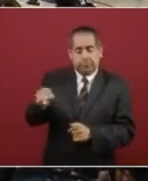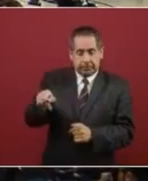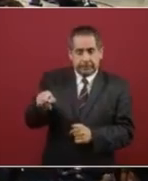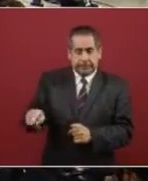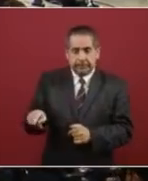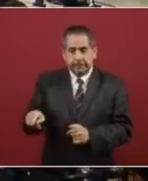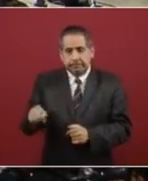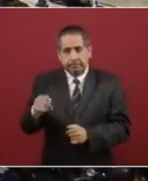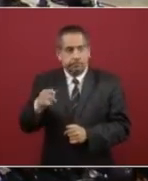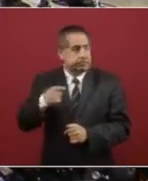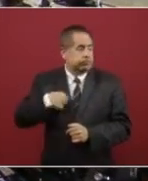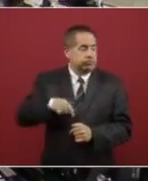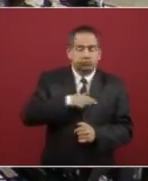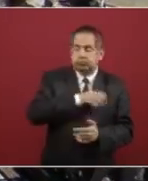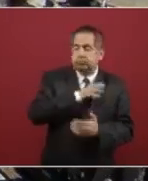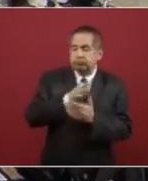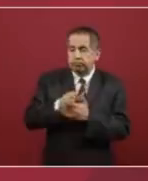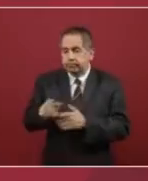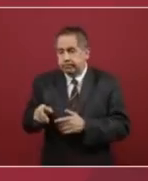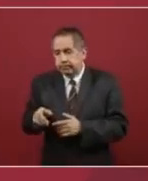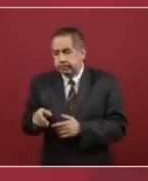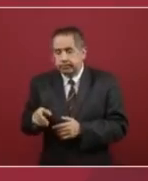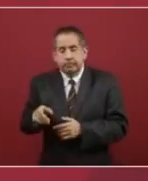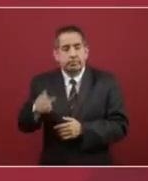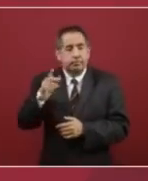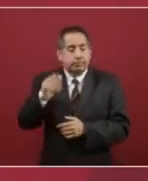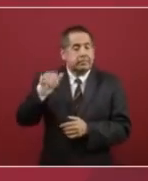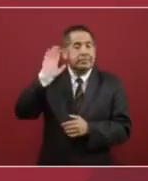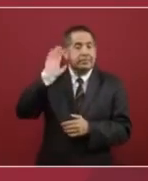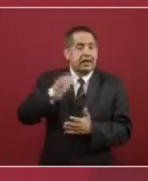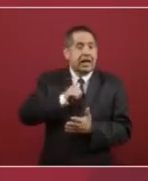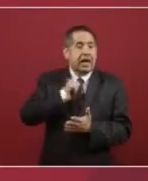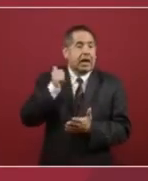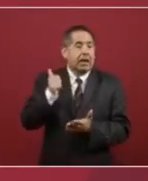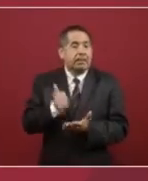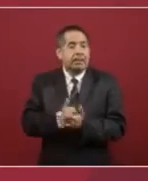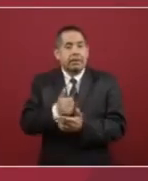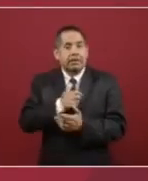fue para nosotros la capital del mundo,